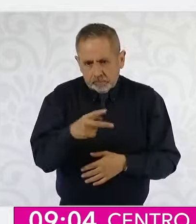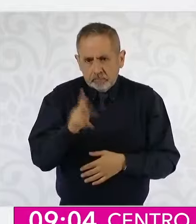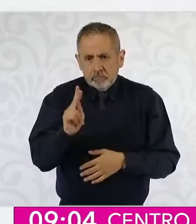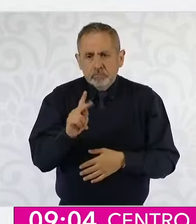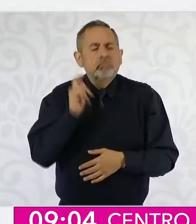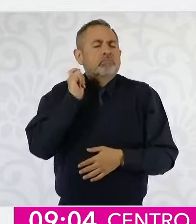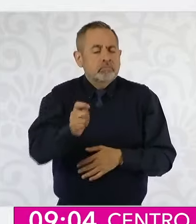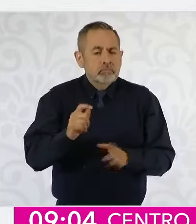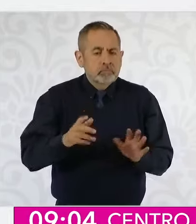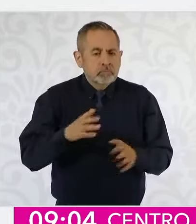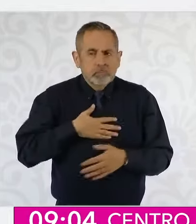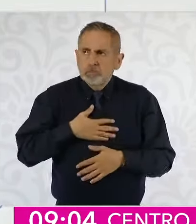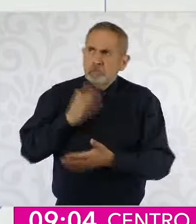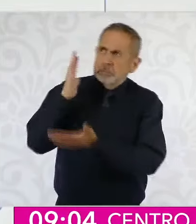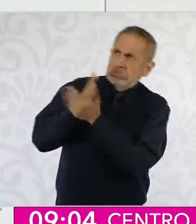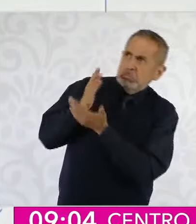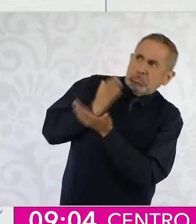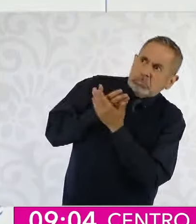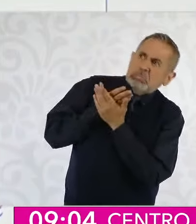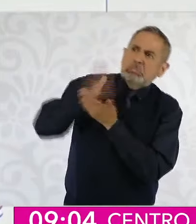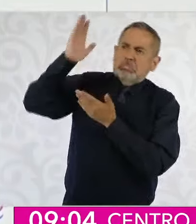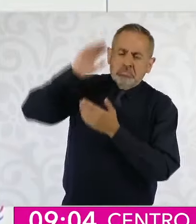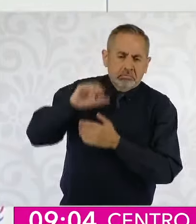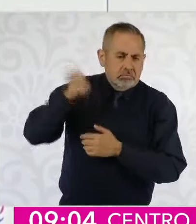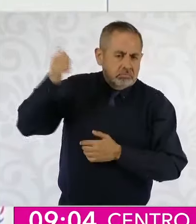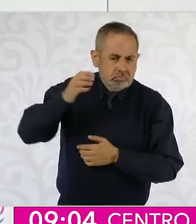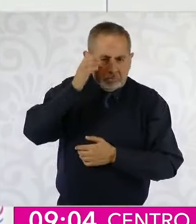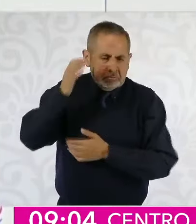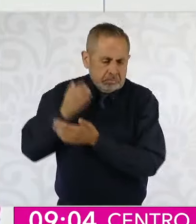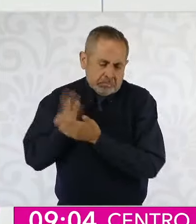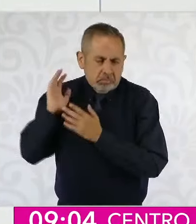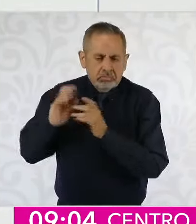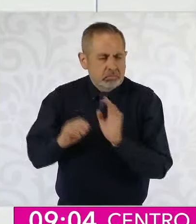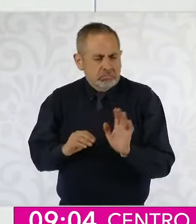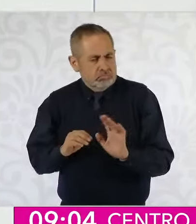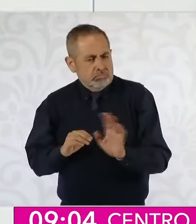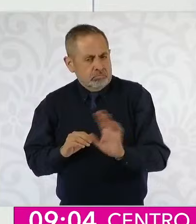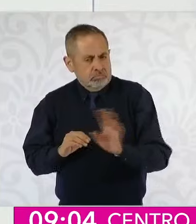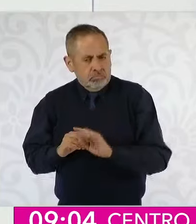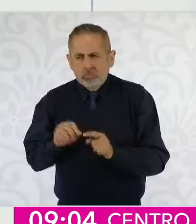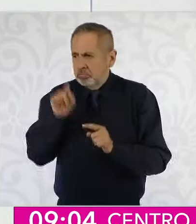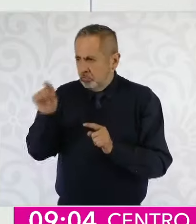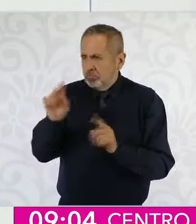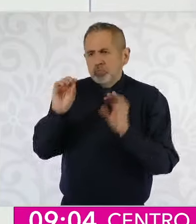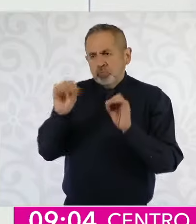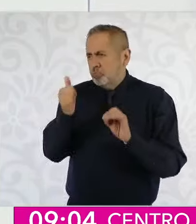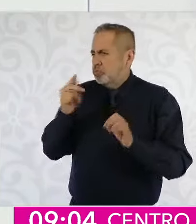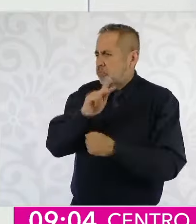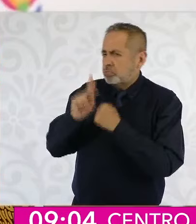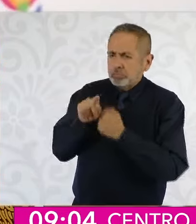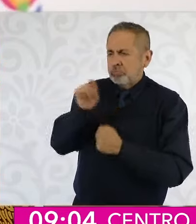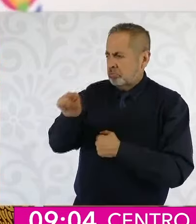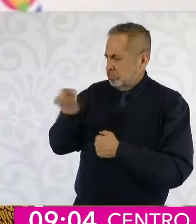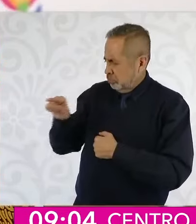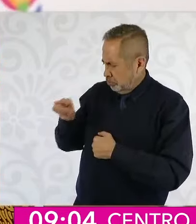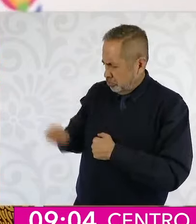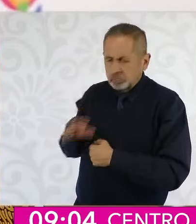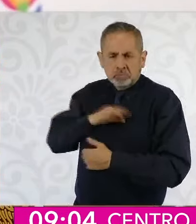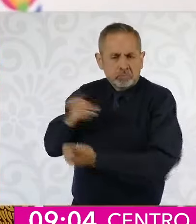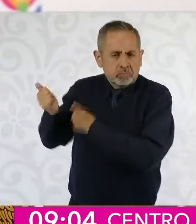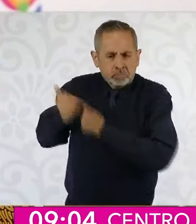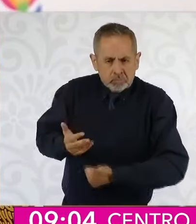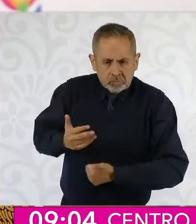que no pueda haber importación de productos de uno u otro país